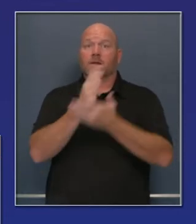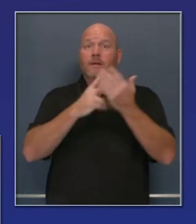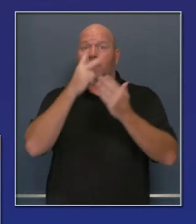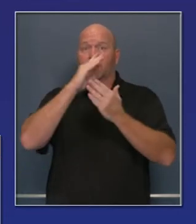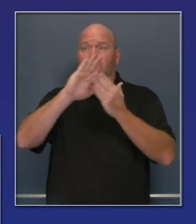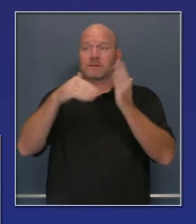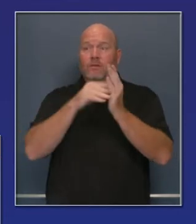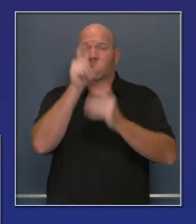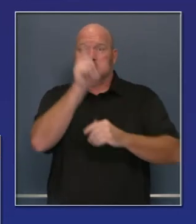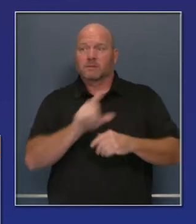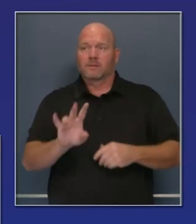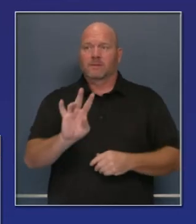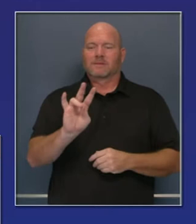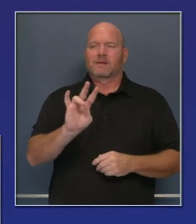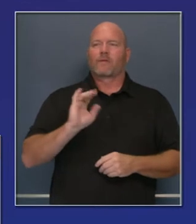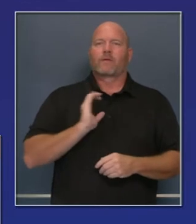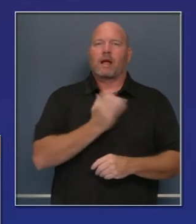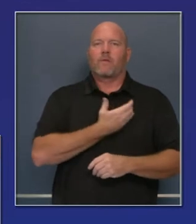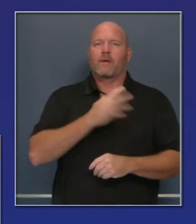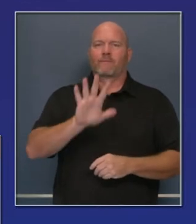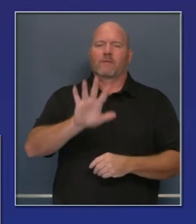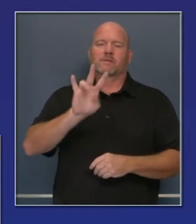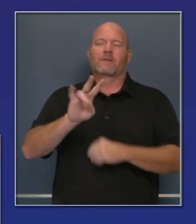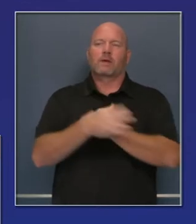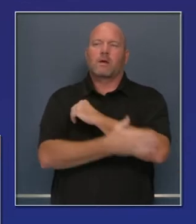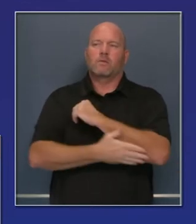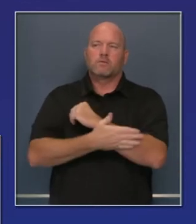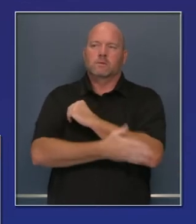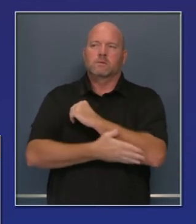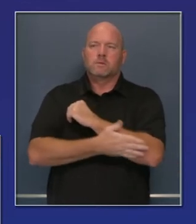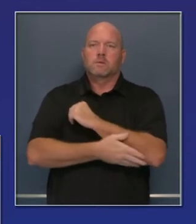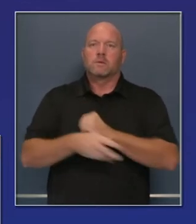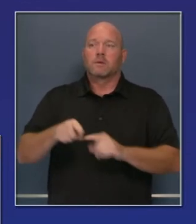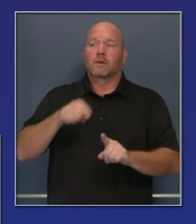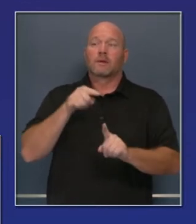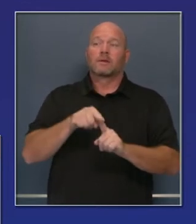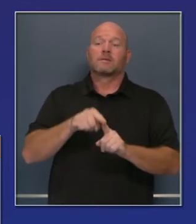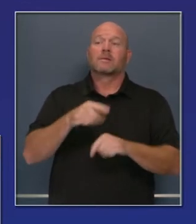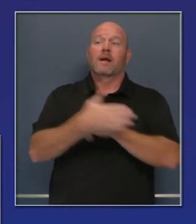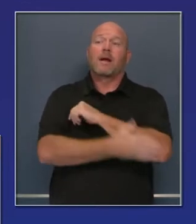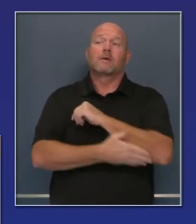7 condados. 7 de los 58 condados en total.